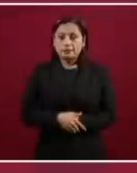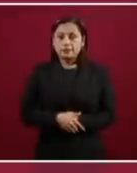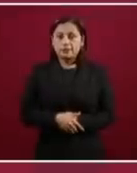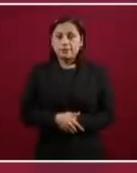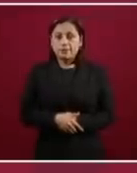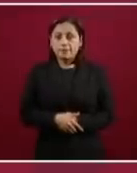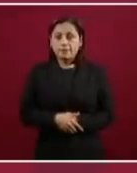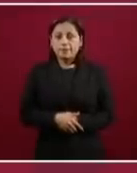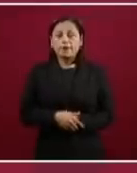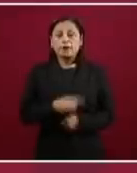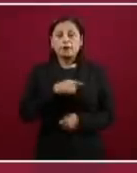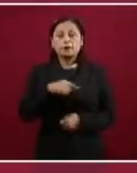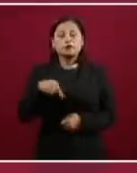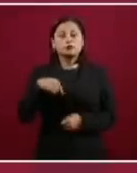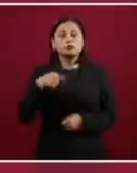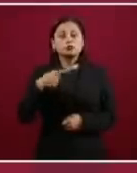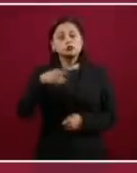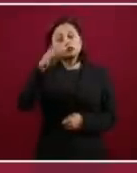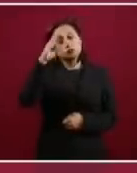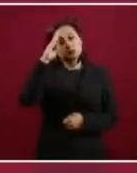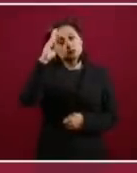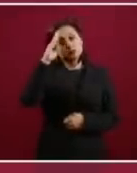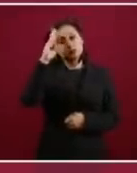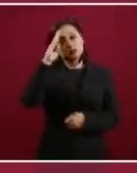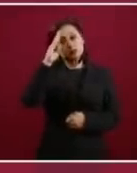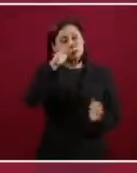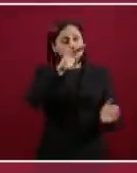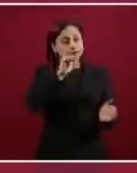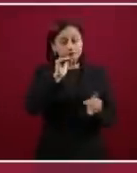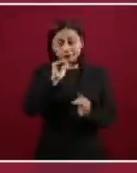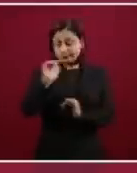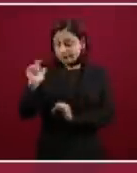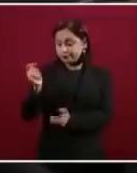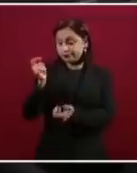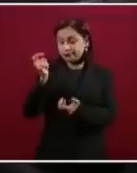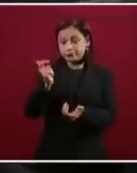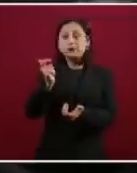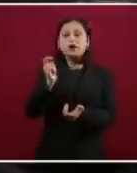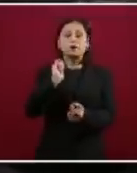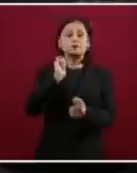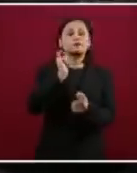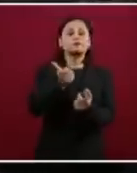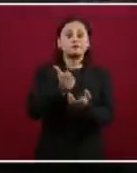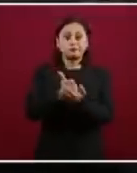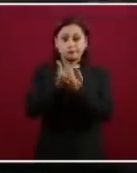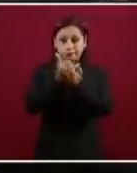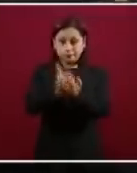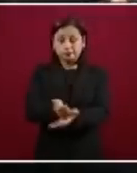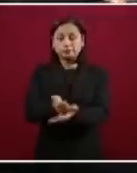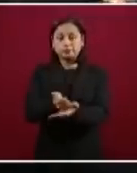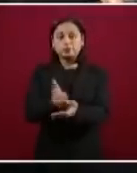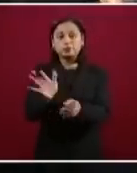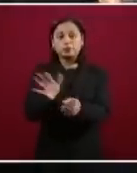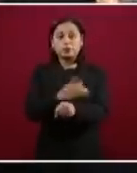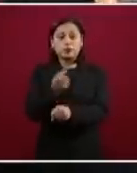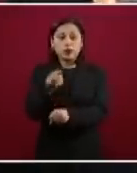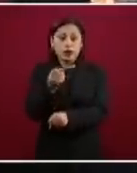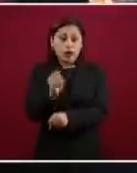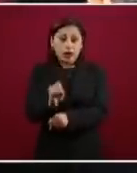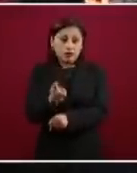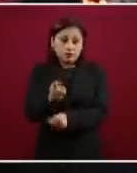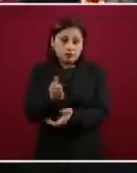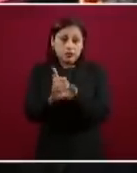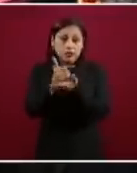en la medida que tengamos recursos, porque esto significa un subsidio al